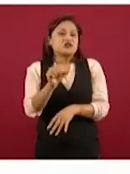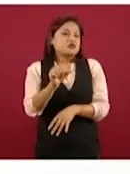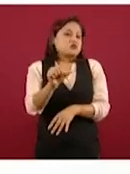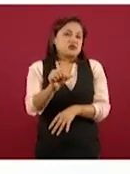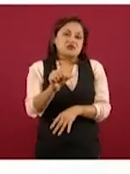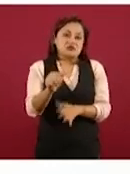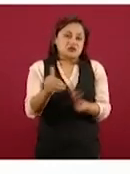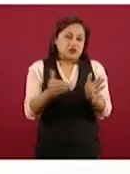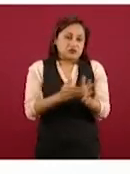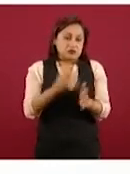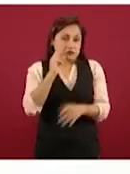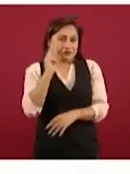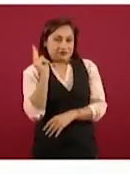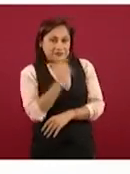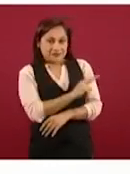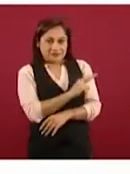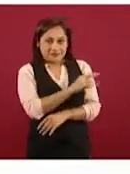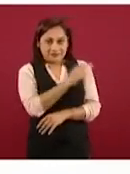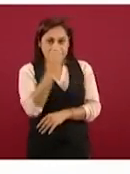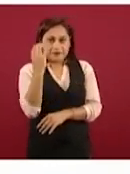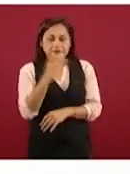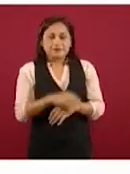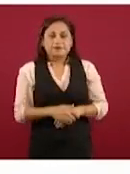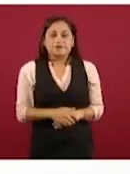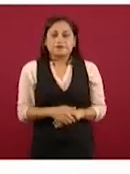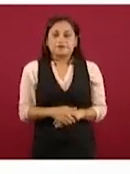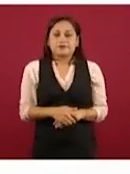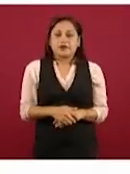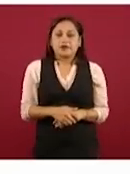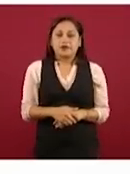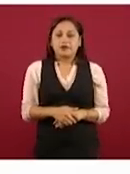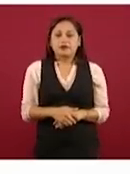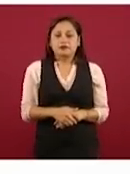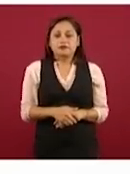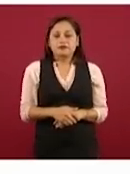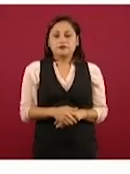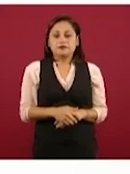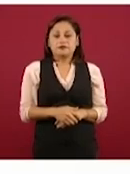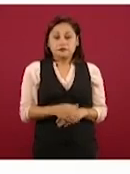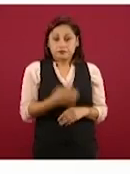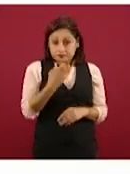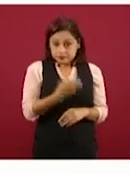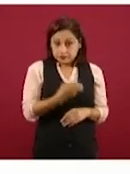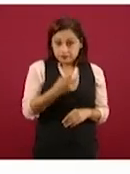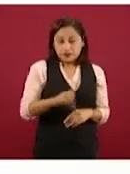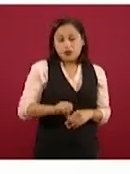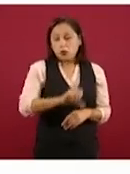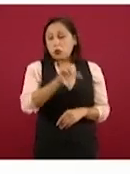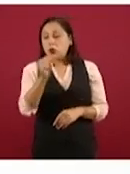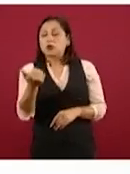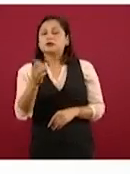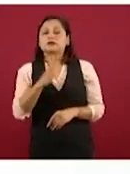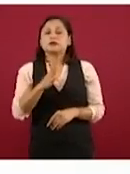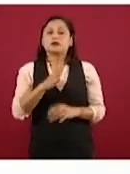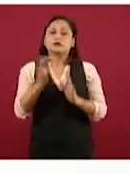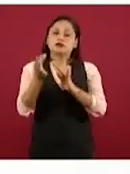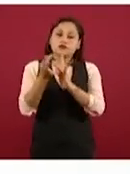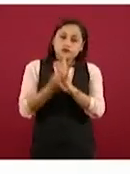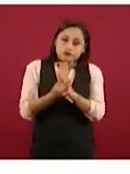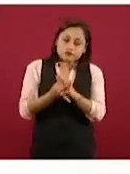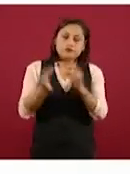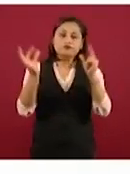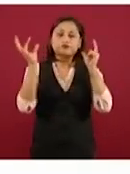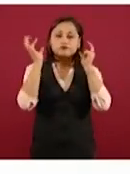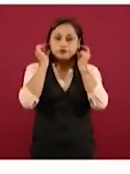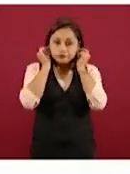316 mil, ahí lo pueden ver. En general, ¿qué tenemos? Son joyas que son anillos, son